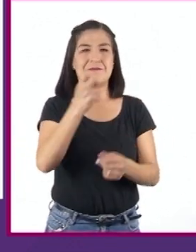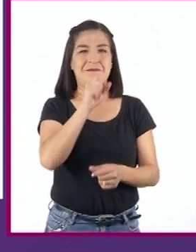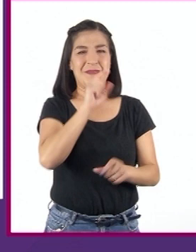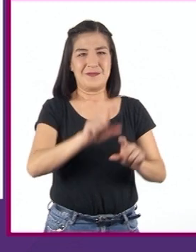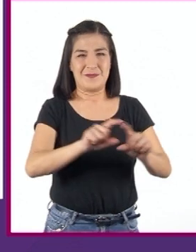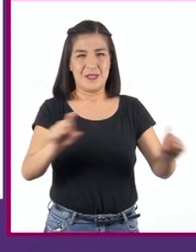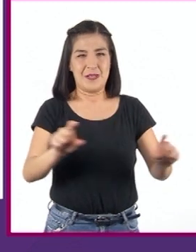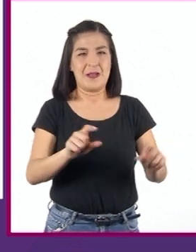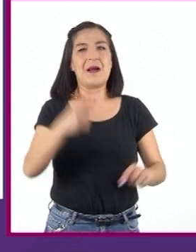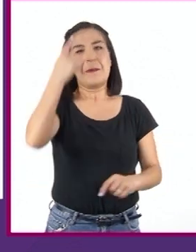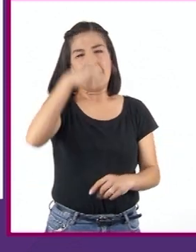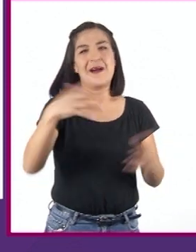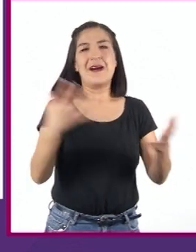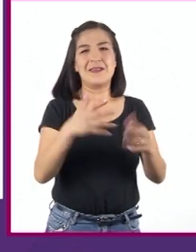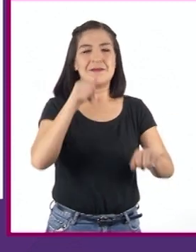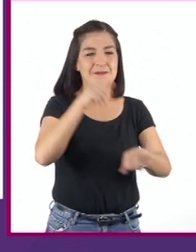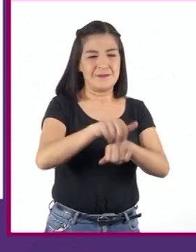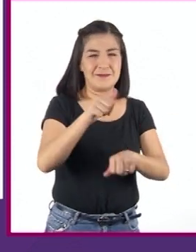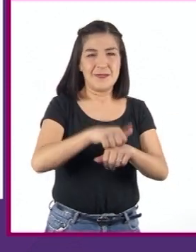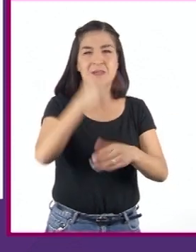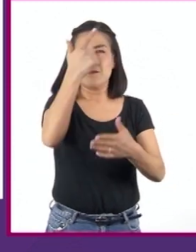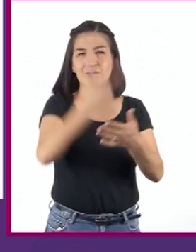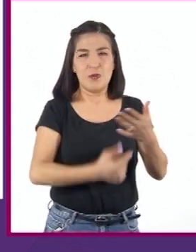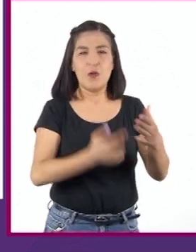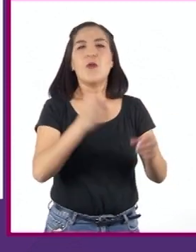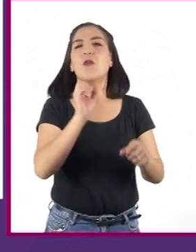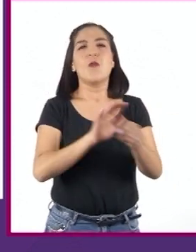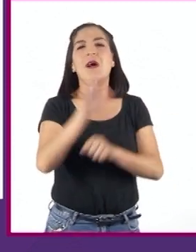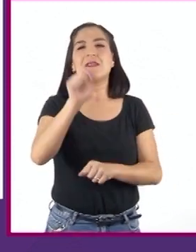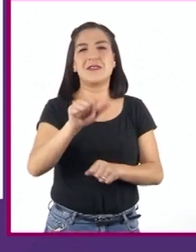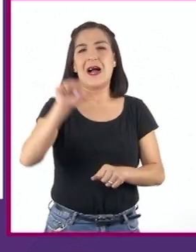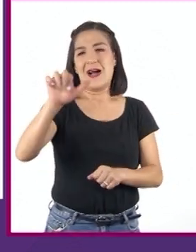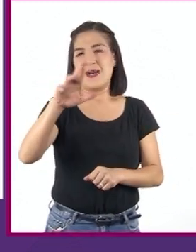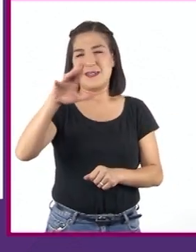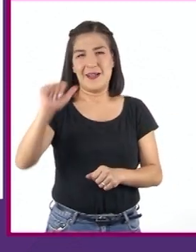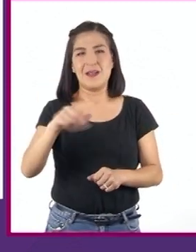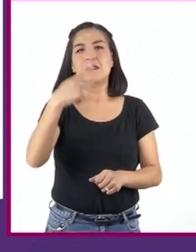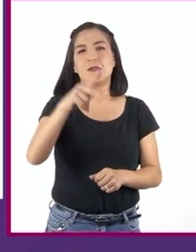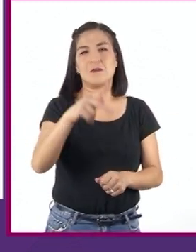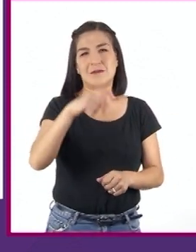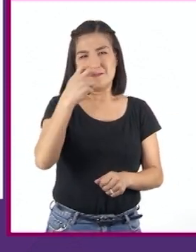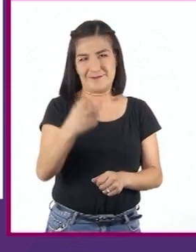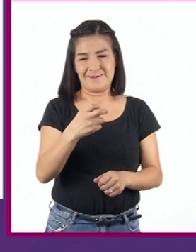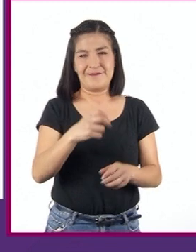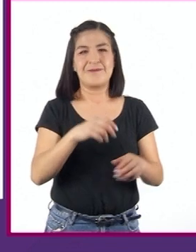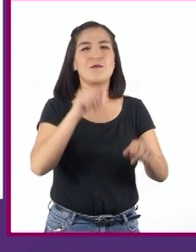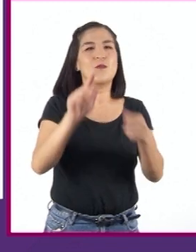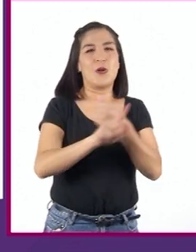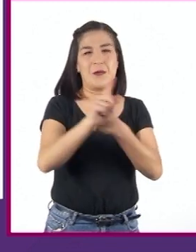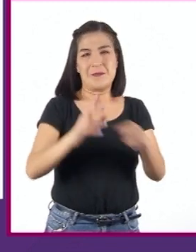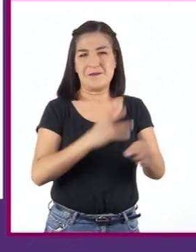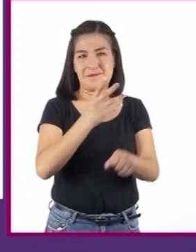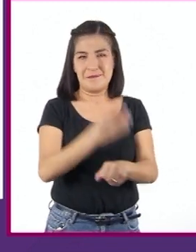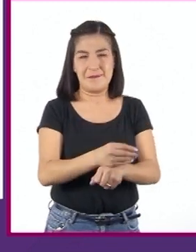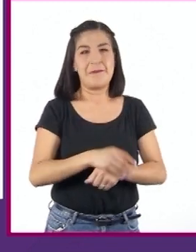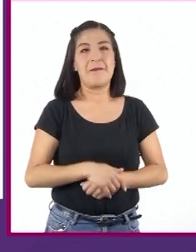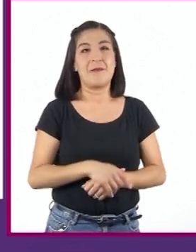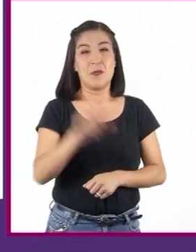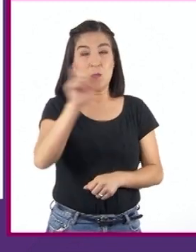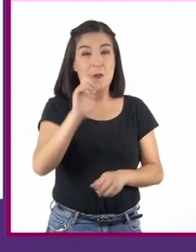y realizar las operaciones para determinar el área del triángulo que propone el problema. Al